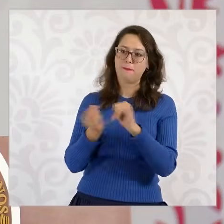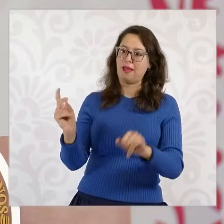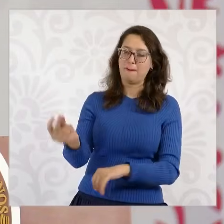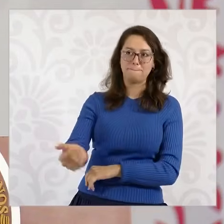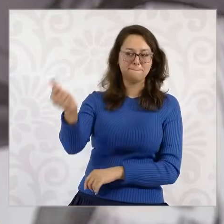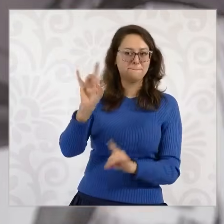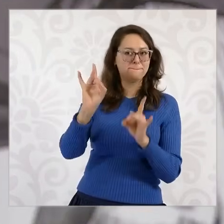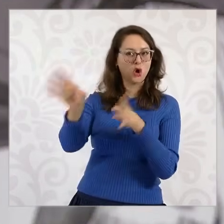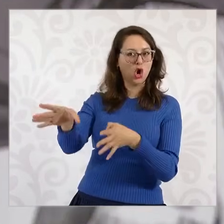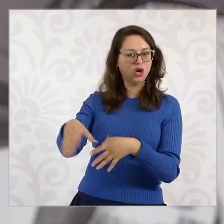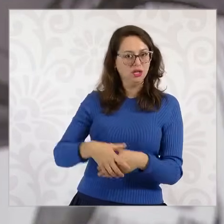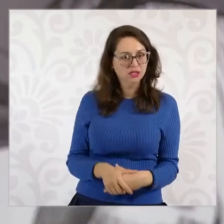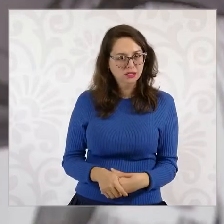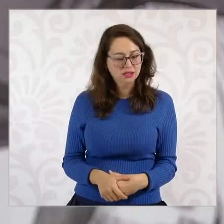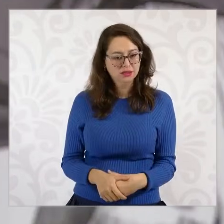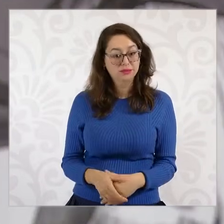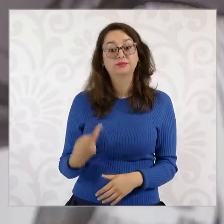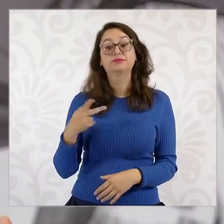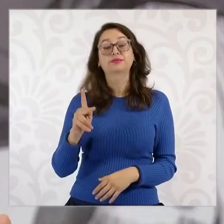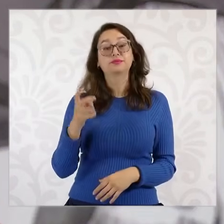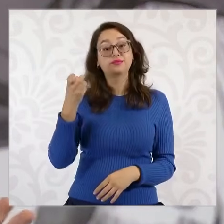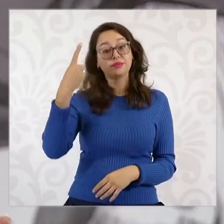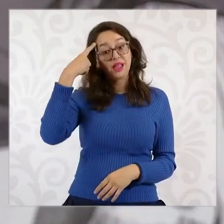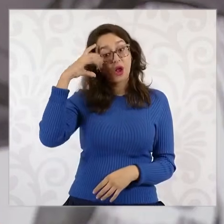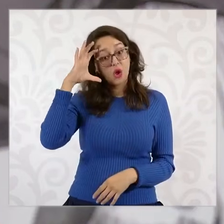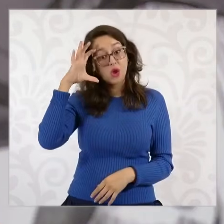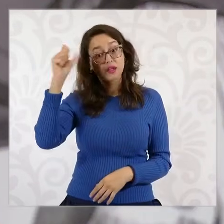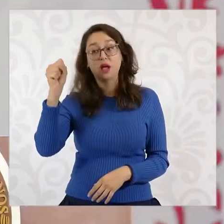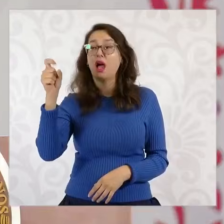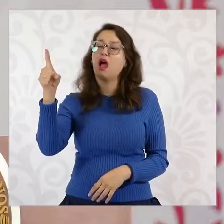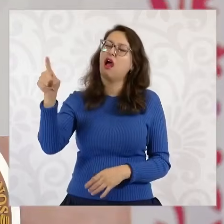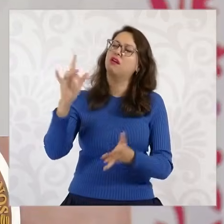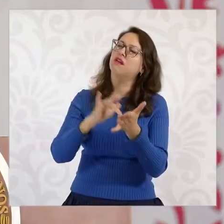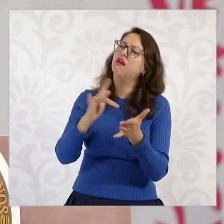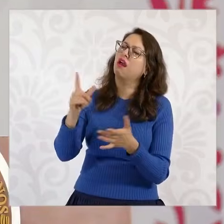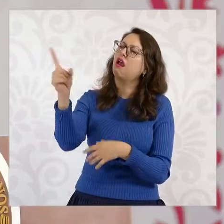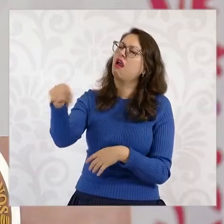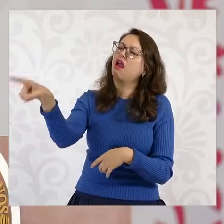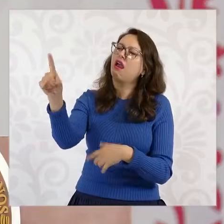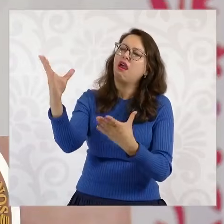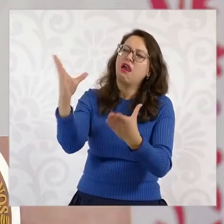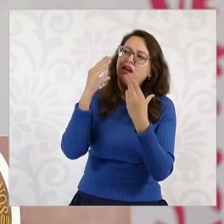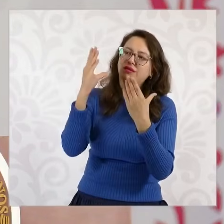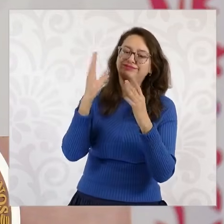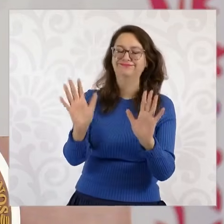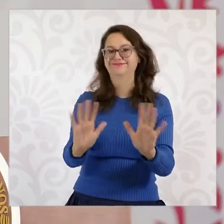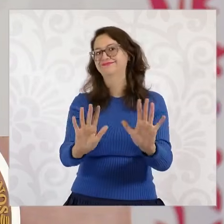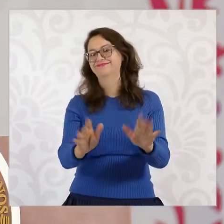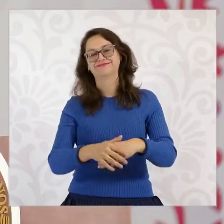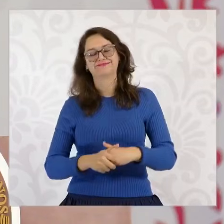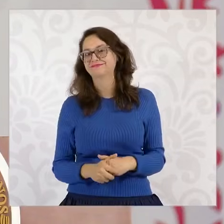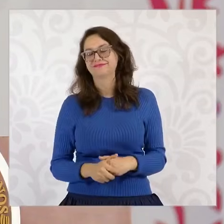a civilizar, pues es una visión que ya no debemos tener, porque aquí en nuestro territorio